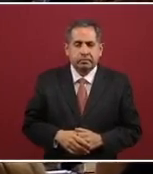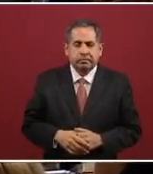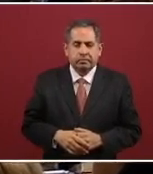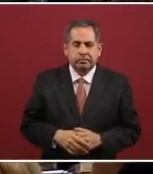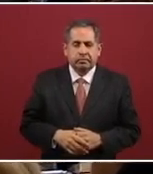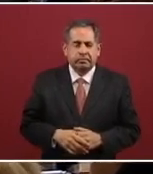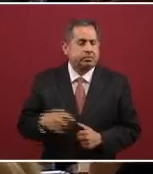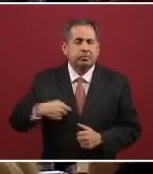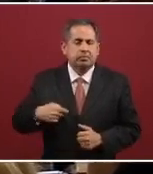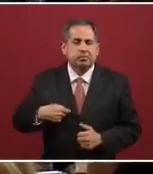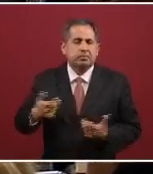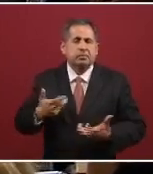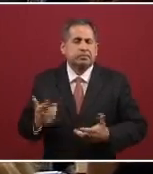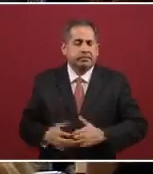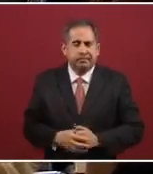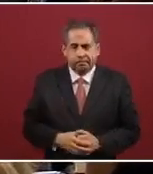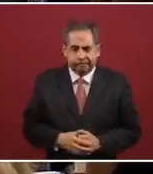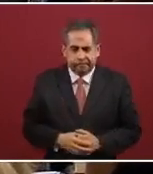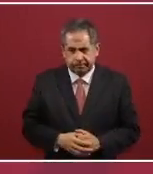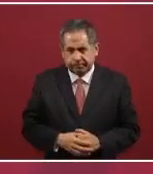¿Qué hicimos?